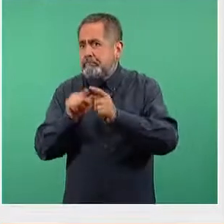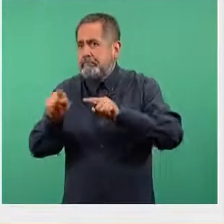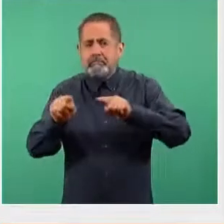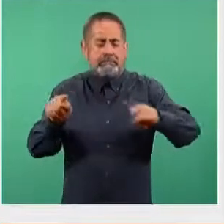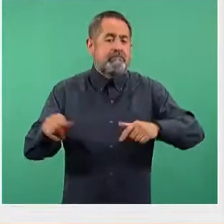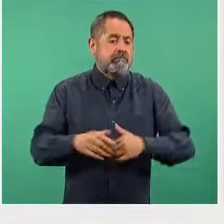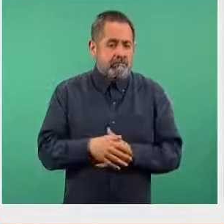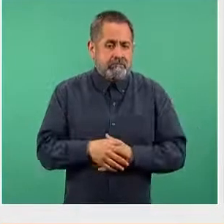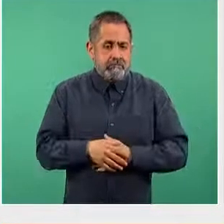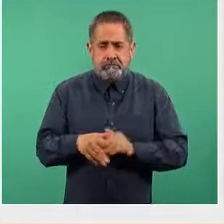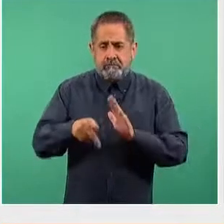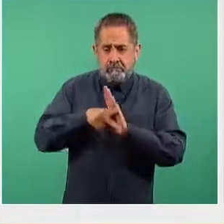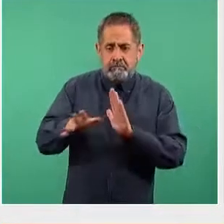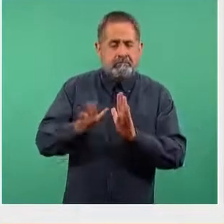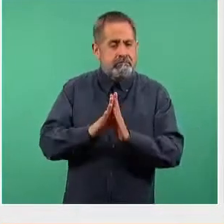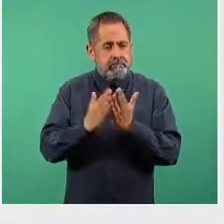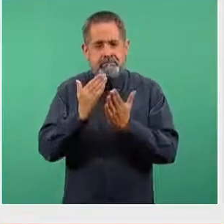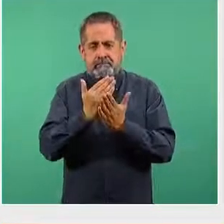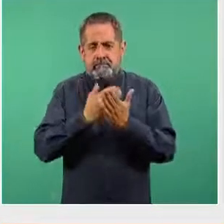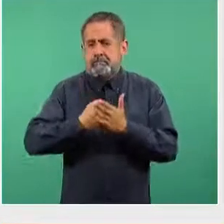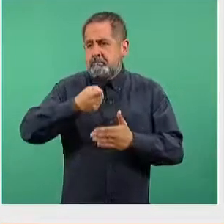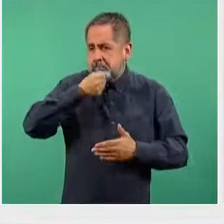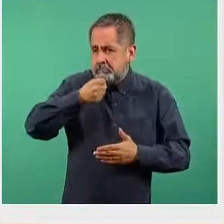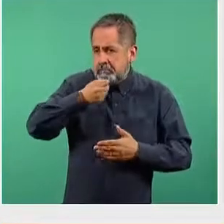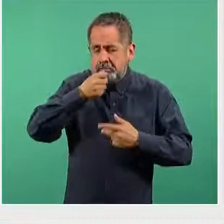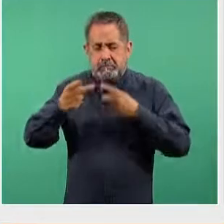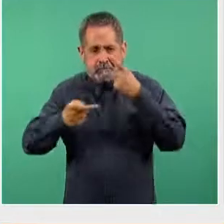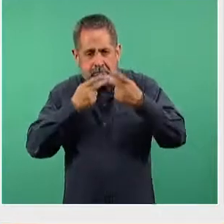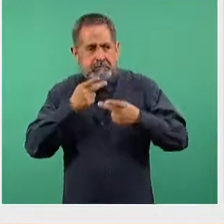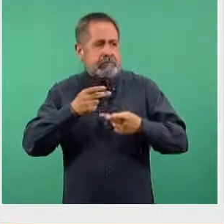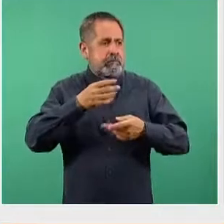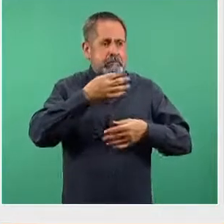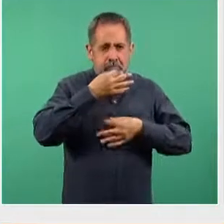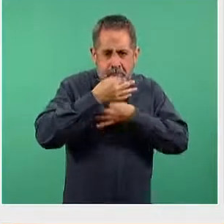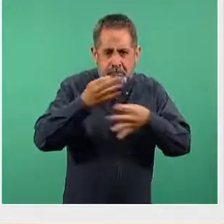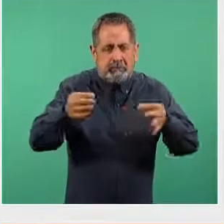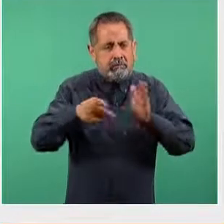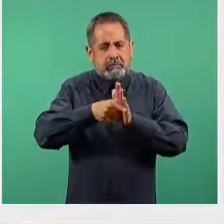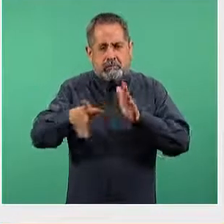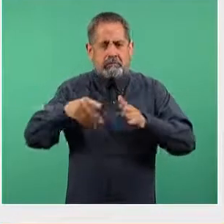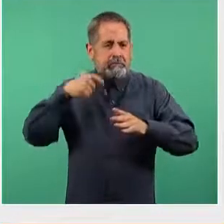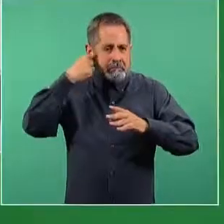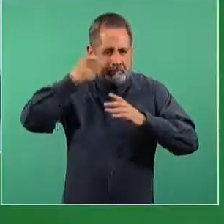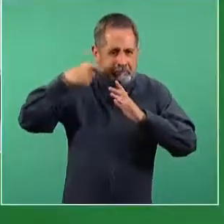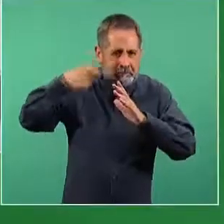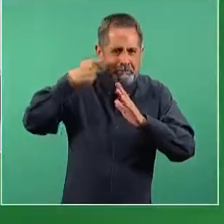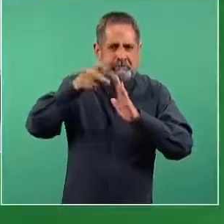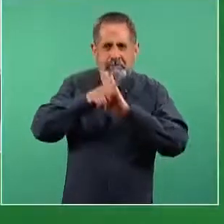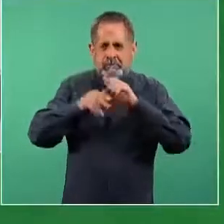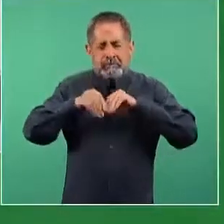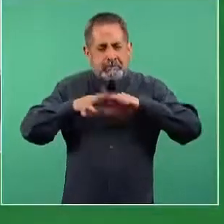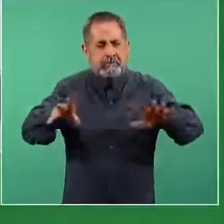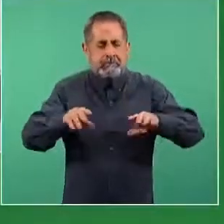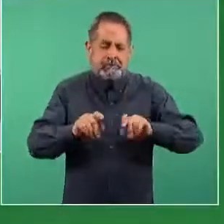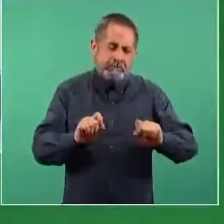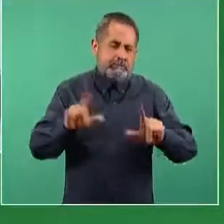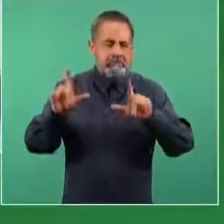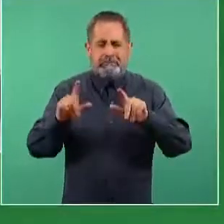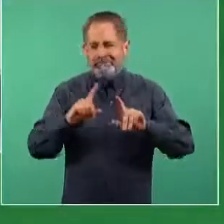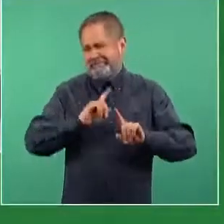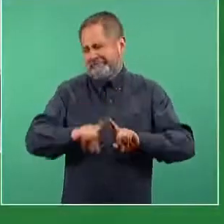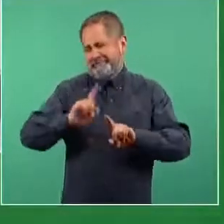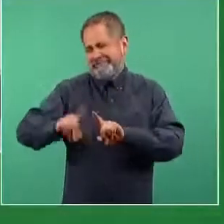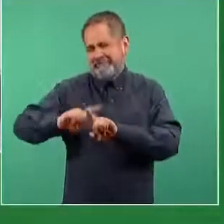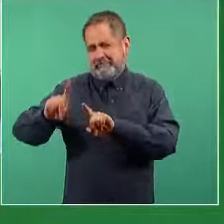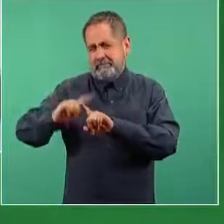Entre publicaciones, entrevistas, comunicados, videos audiovisuales